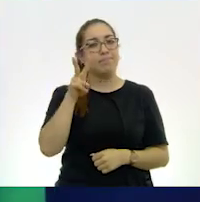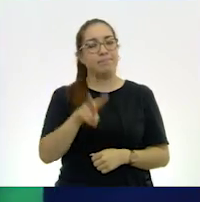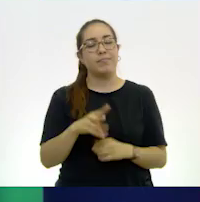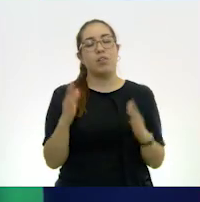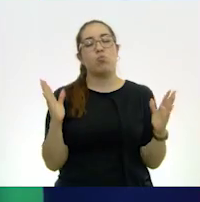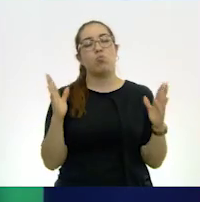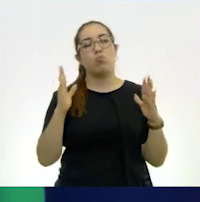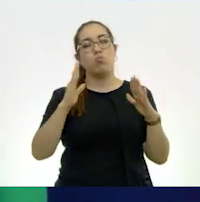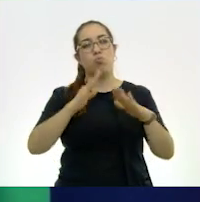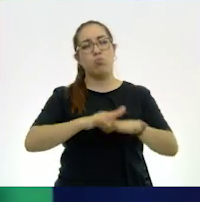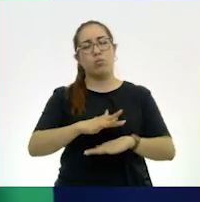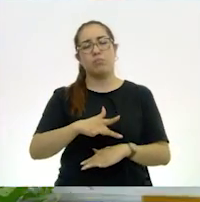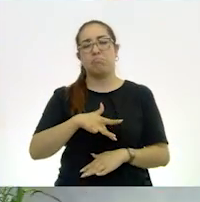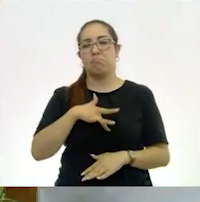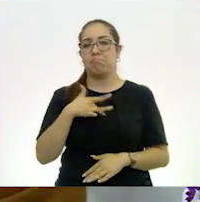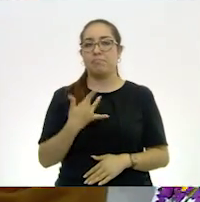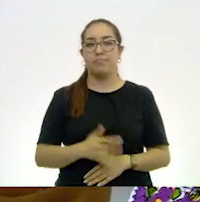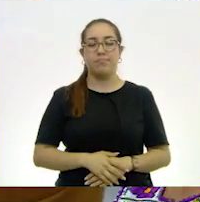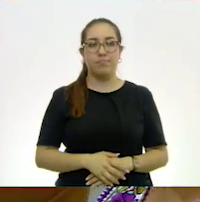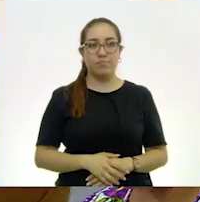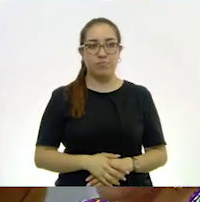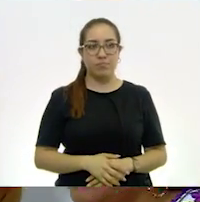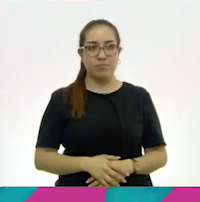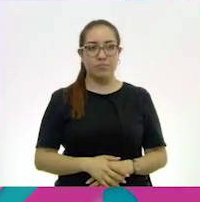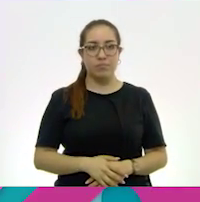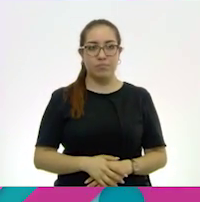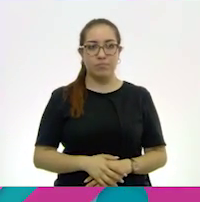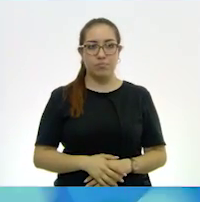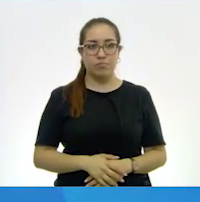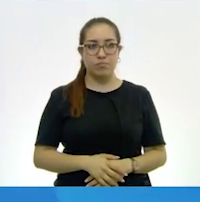manzanilla. Y delicioso. Wow.